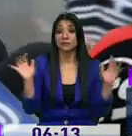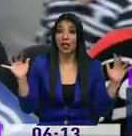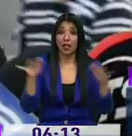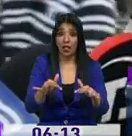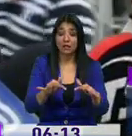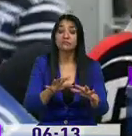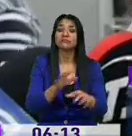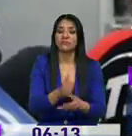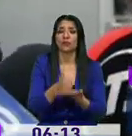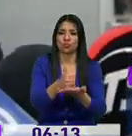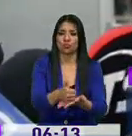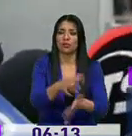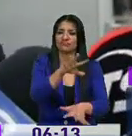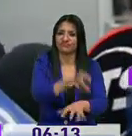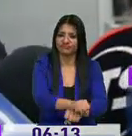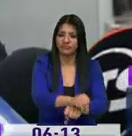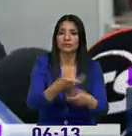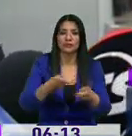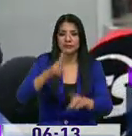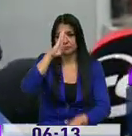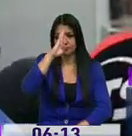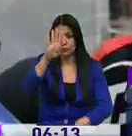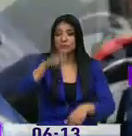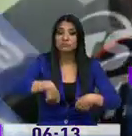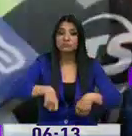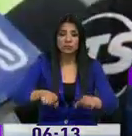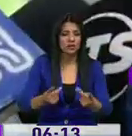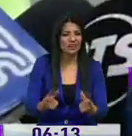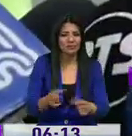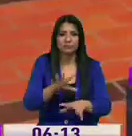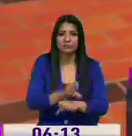personales del grupo motorizado inmediatamente